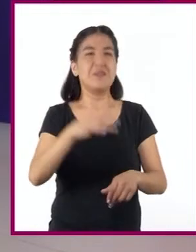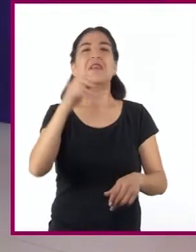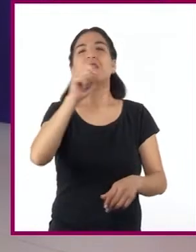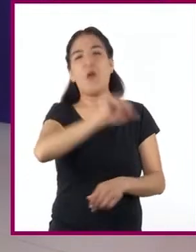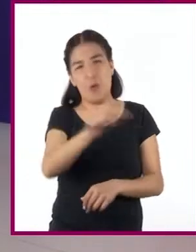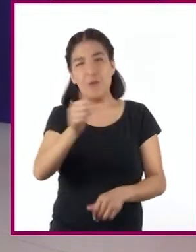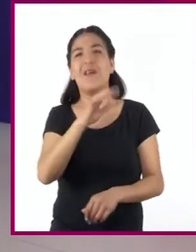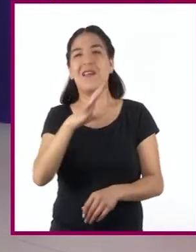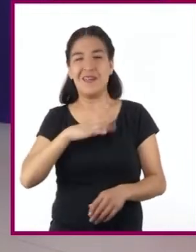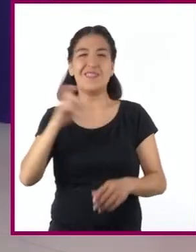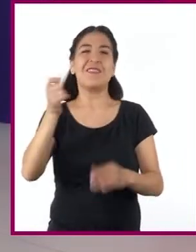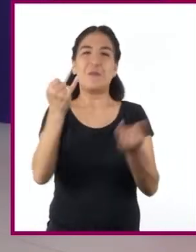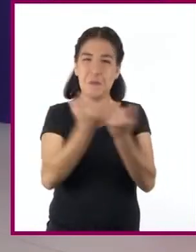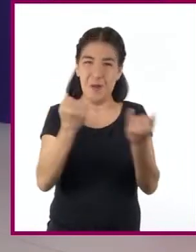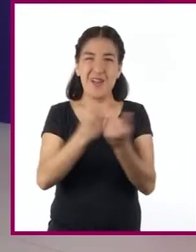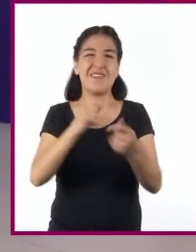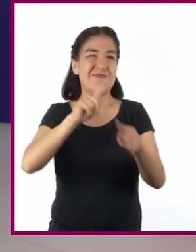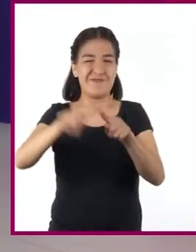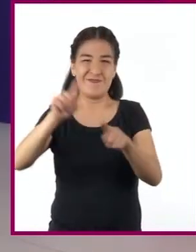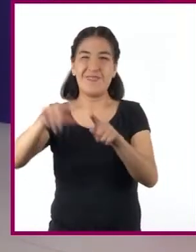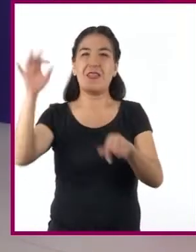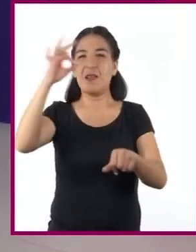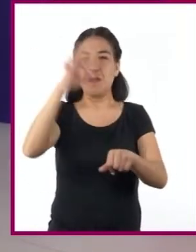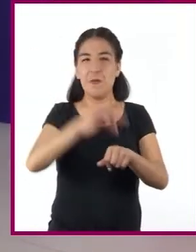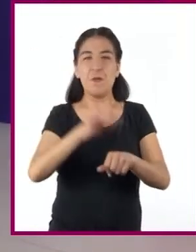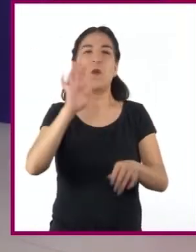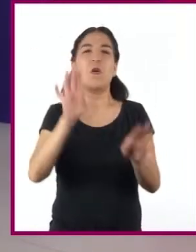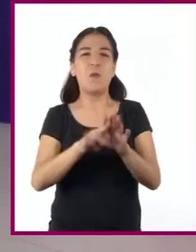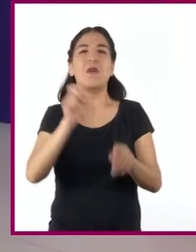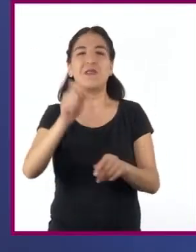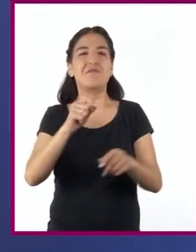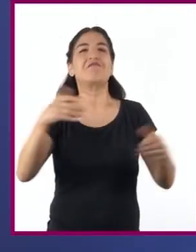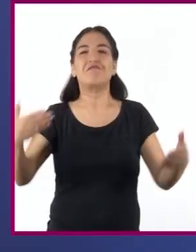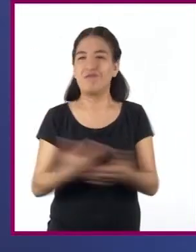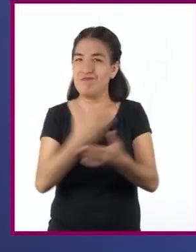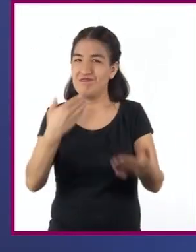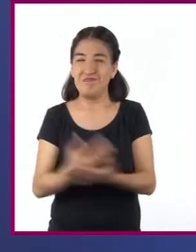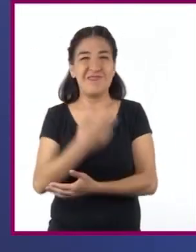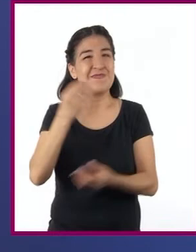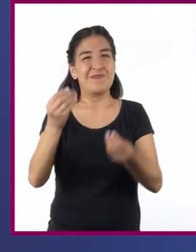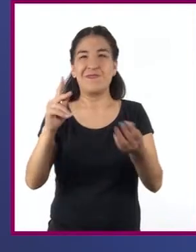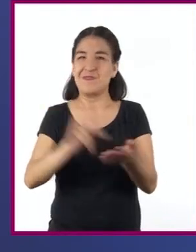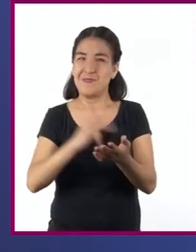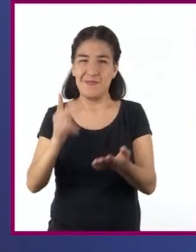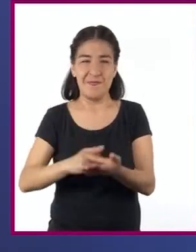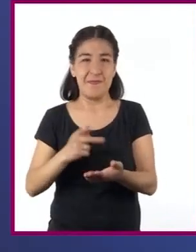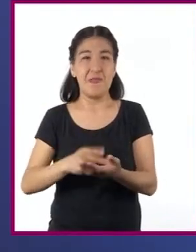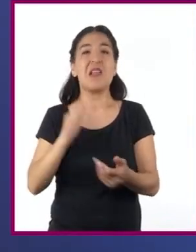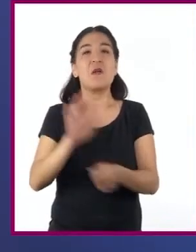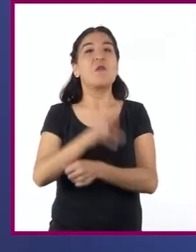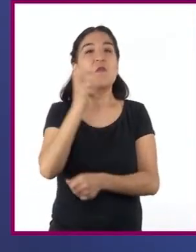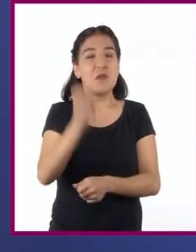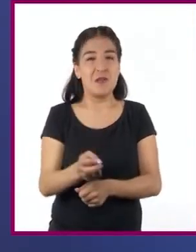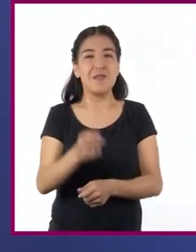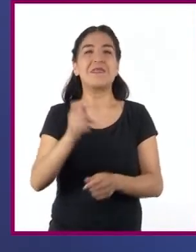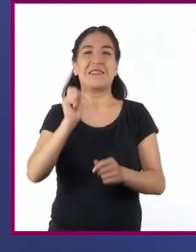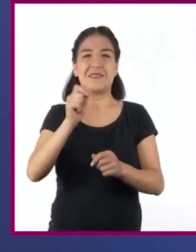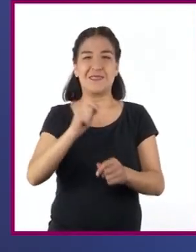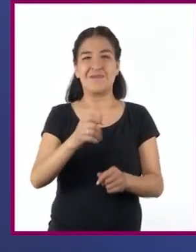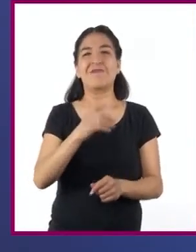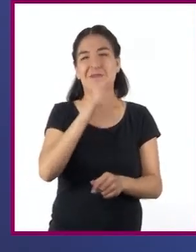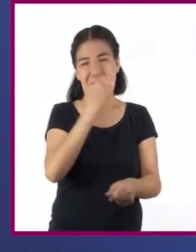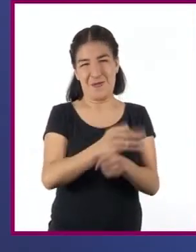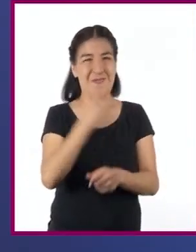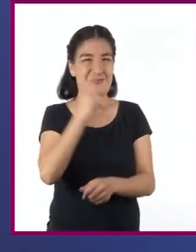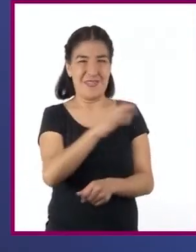insectos tratan de reproducirse la mayor cantidad de veces que puedan. Esto es porque los organismos adultos, como en